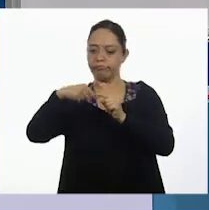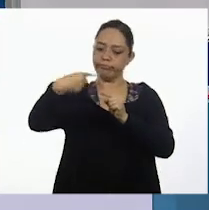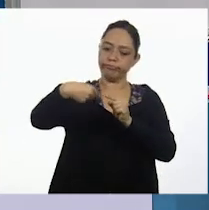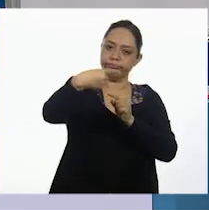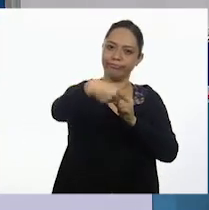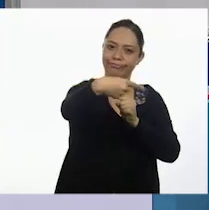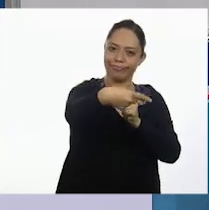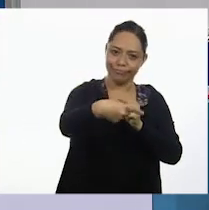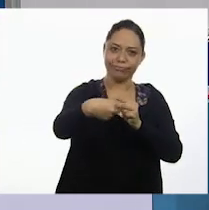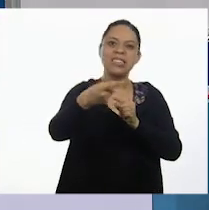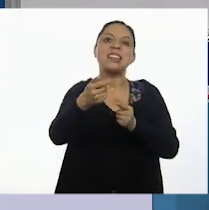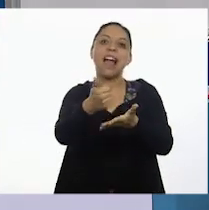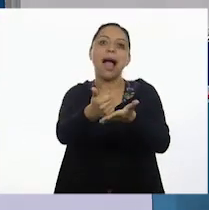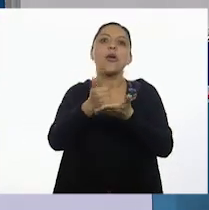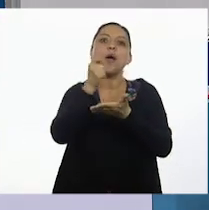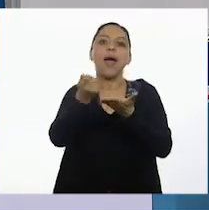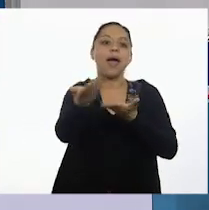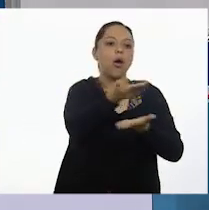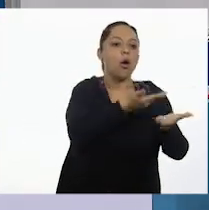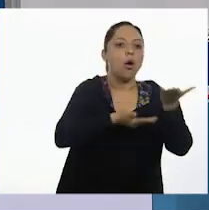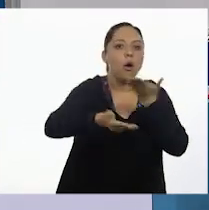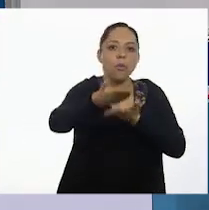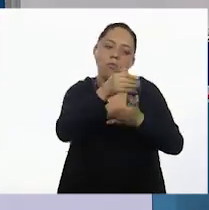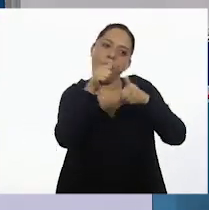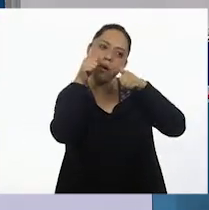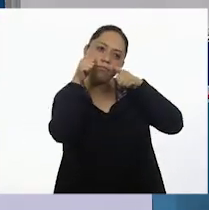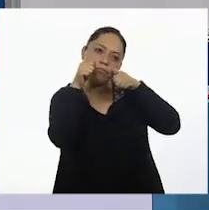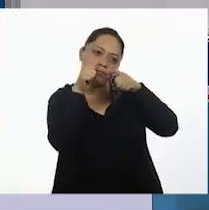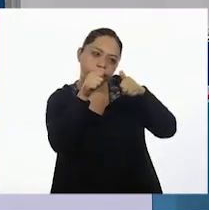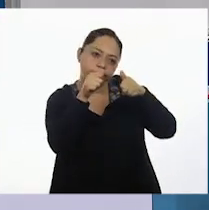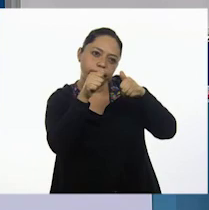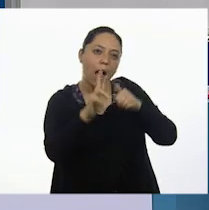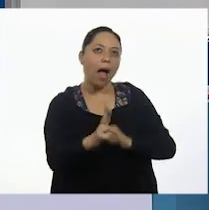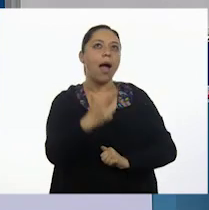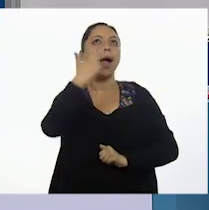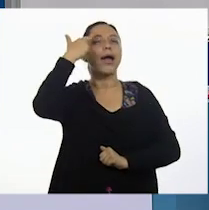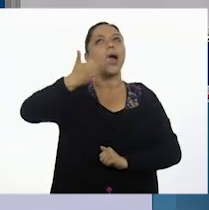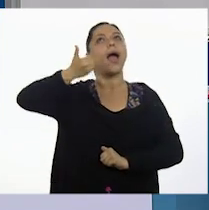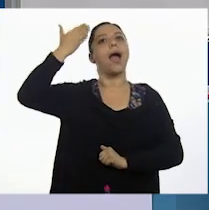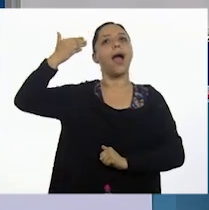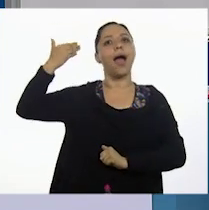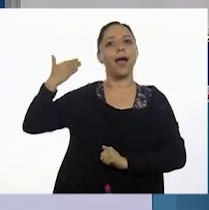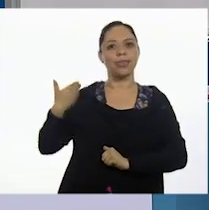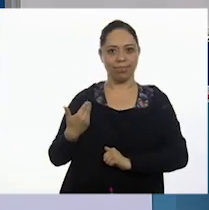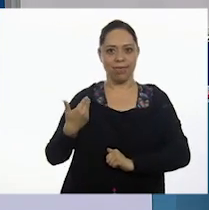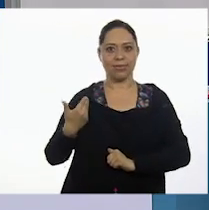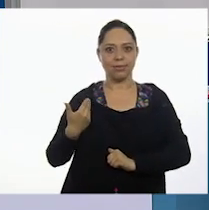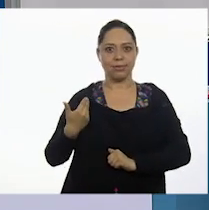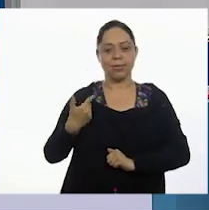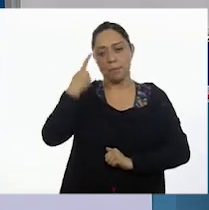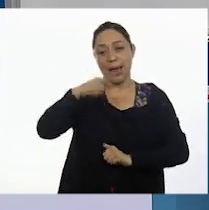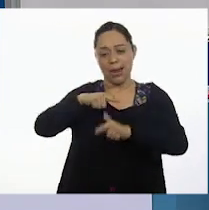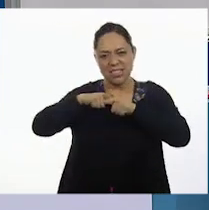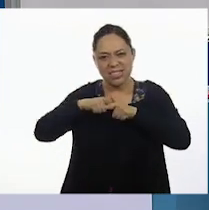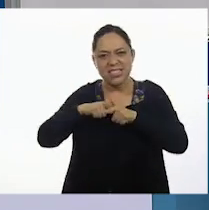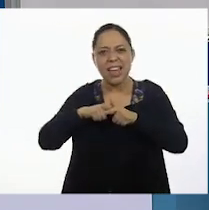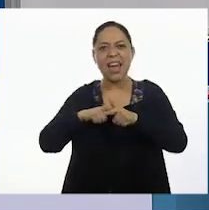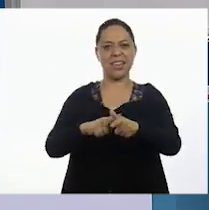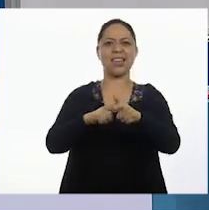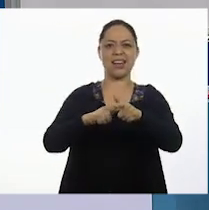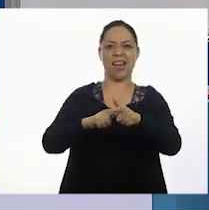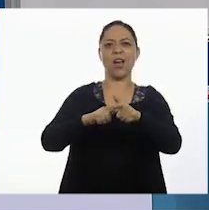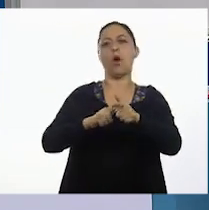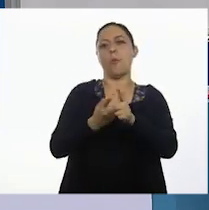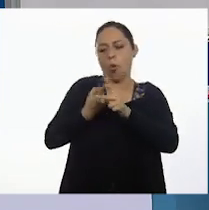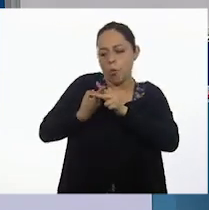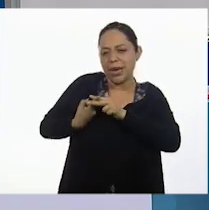convivencia y la habilidad de escuchar y de recordar el pasado. Es una forma de conservar nuestras raíces. Sin embargo,